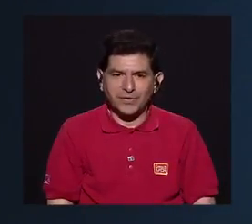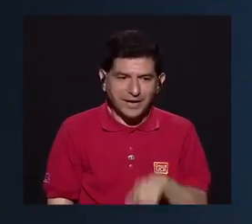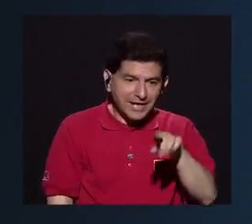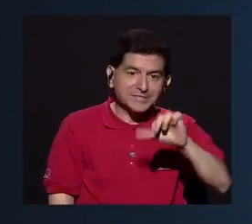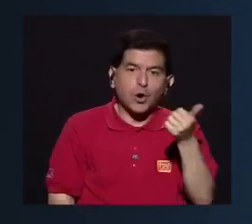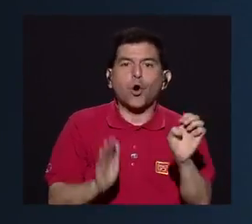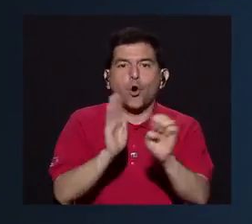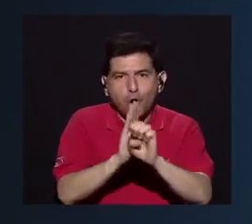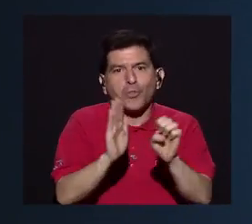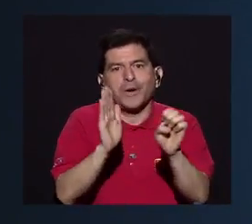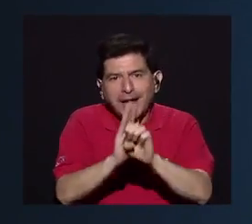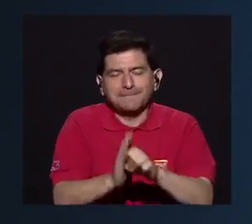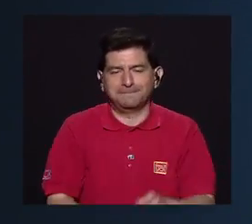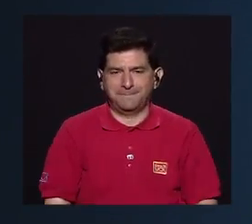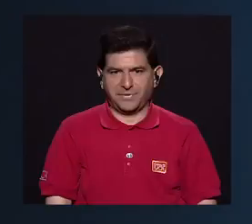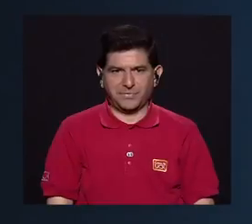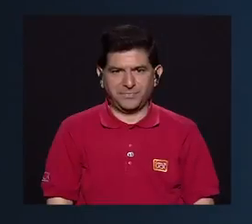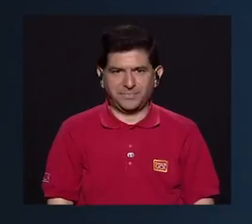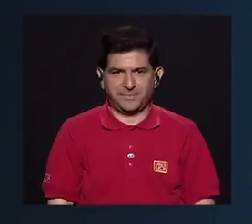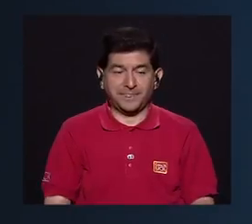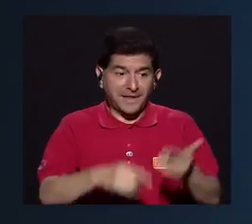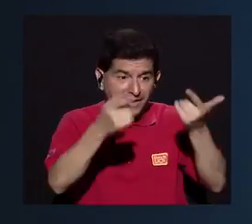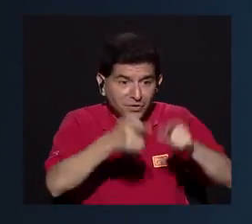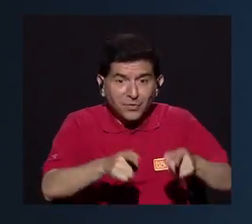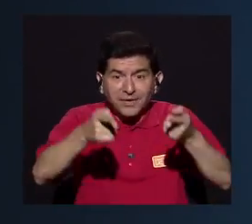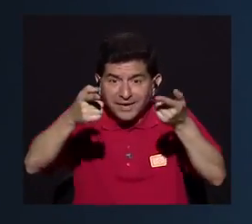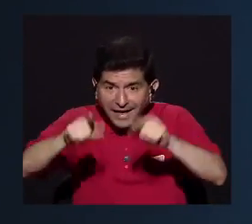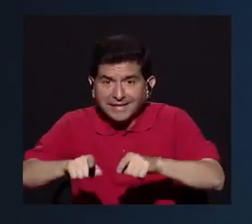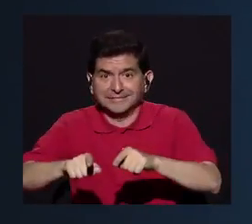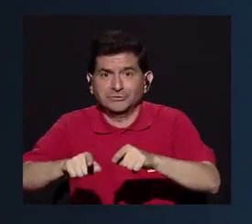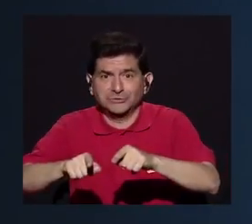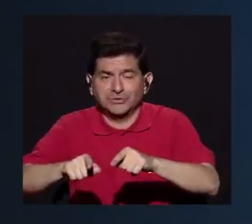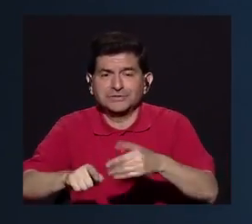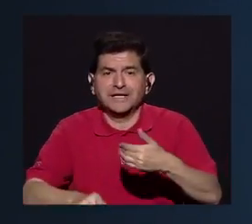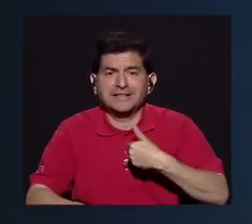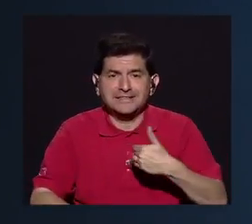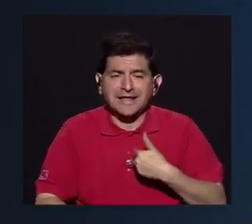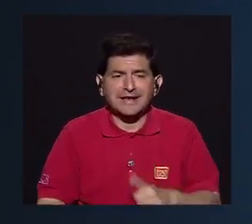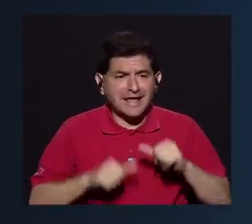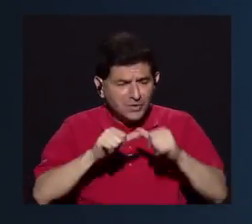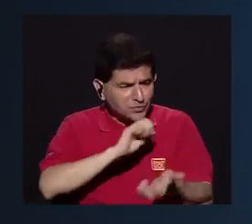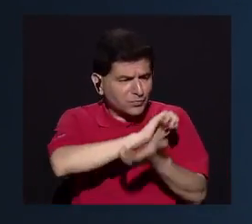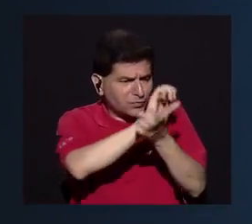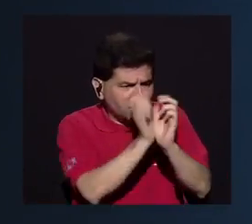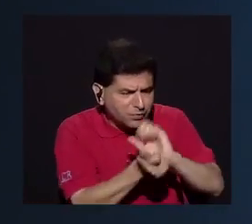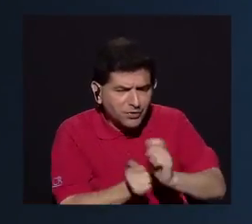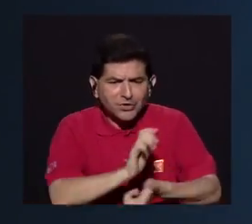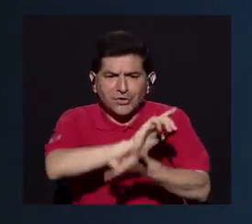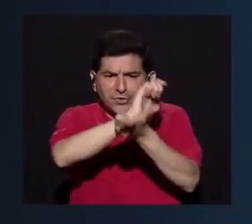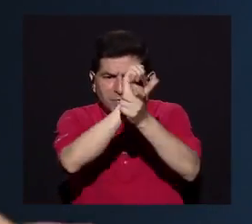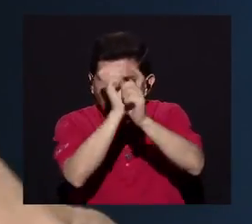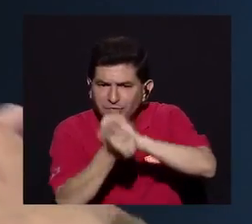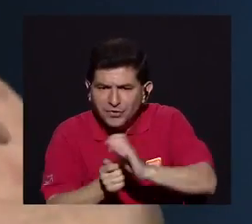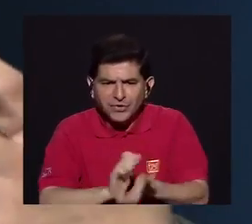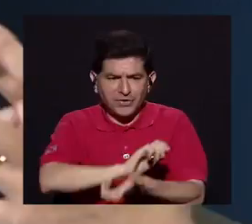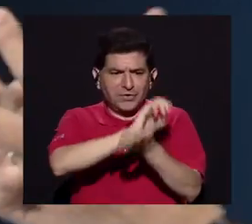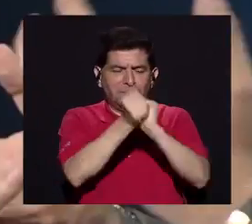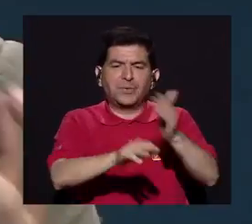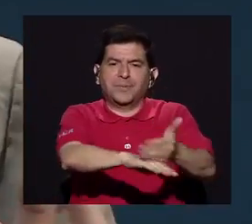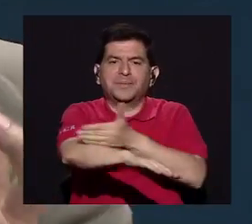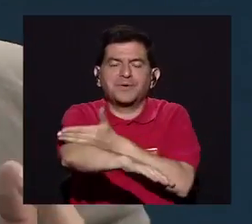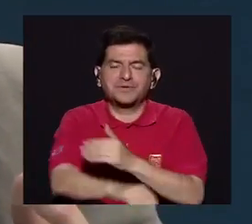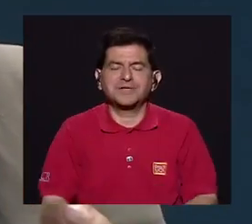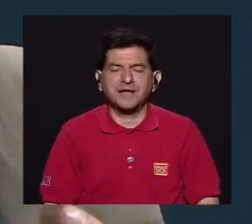ese es otro ejemplo, el decir y con hechos de que tenemos que estar en constante cambio y en transformación y ámbito de